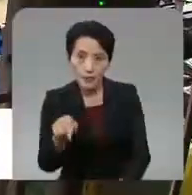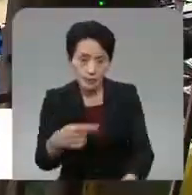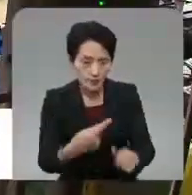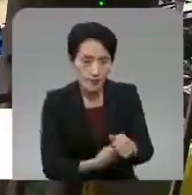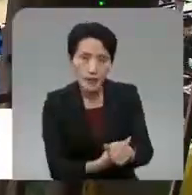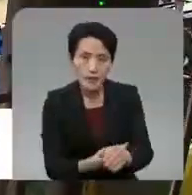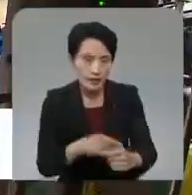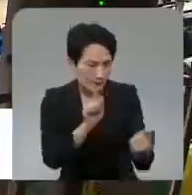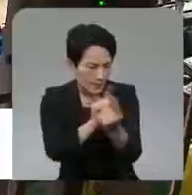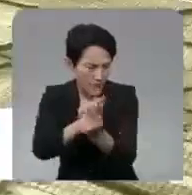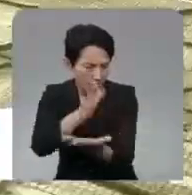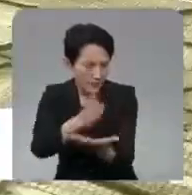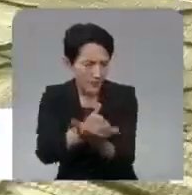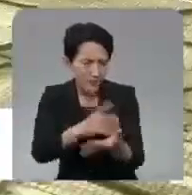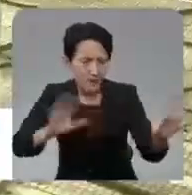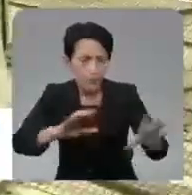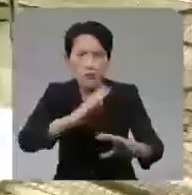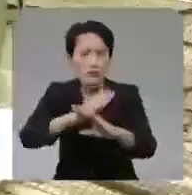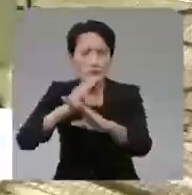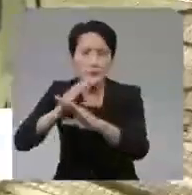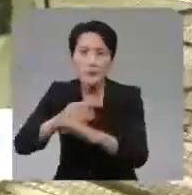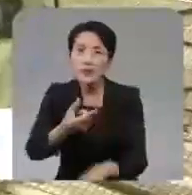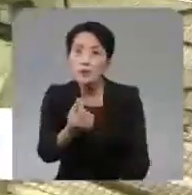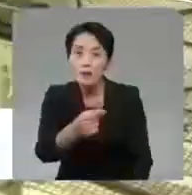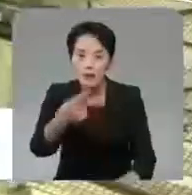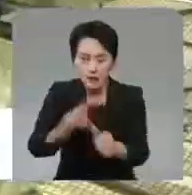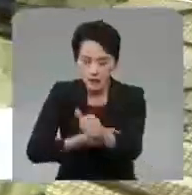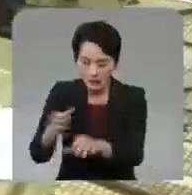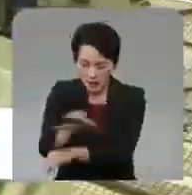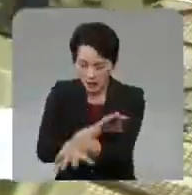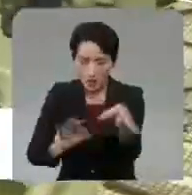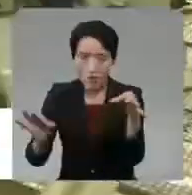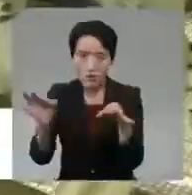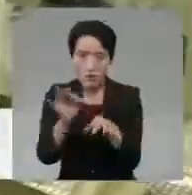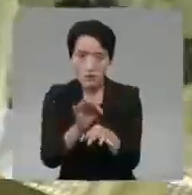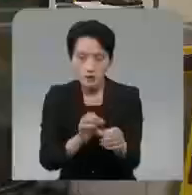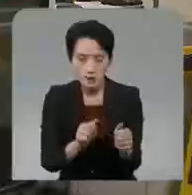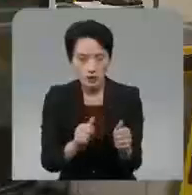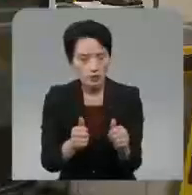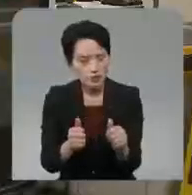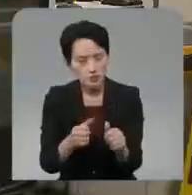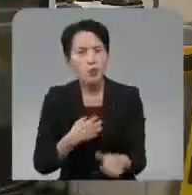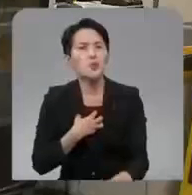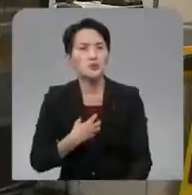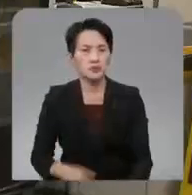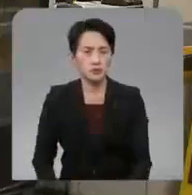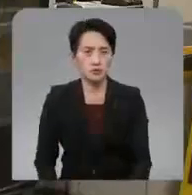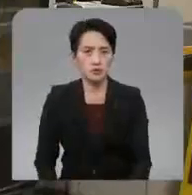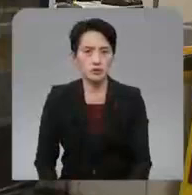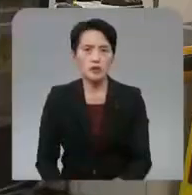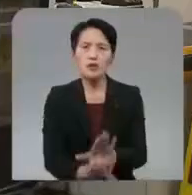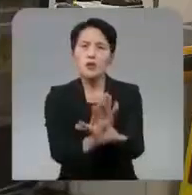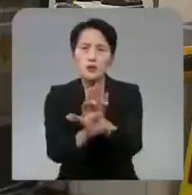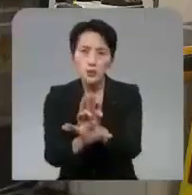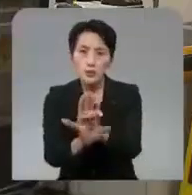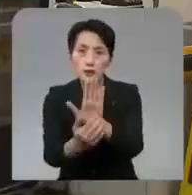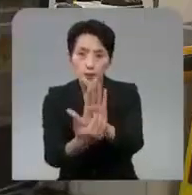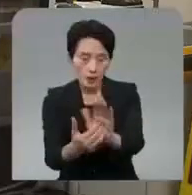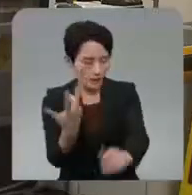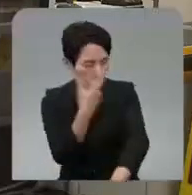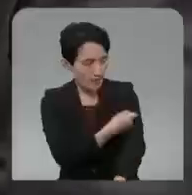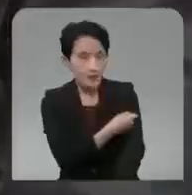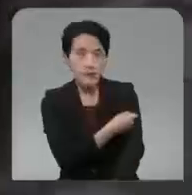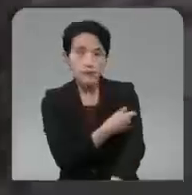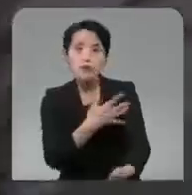si las pautas preventivas continúan reforzándose por miedo a las nuevas variantes del coronavirus sin embargo y como